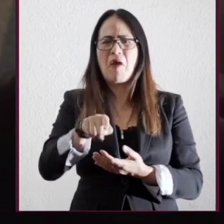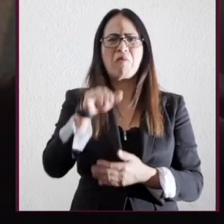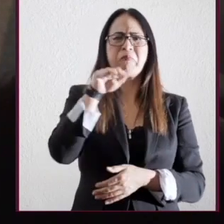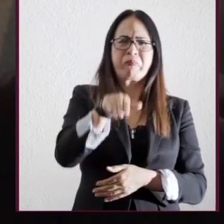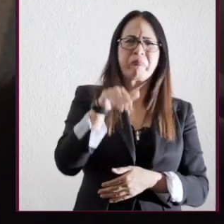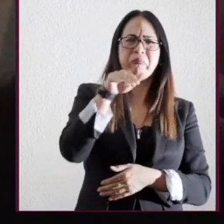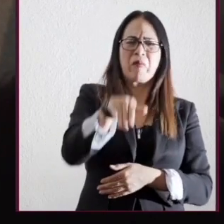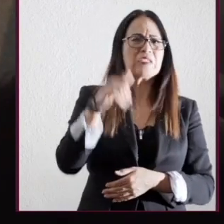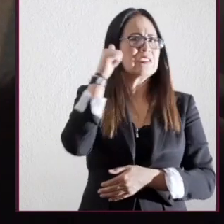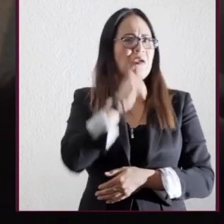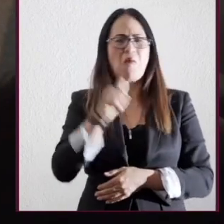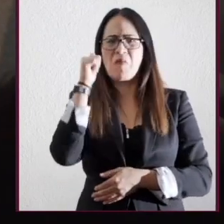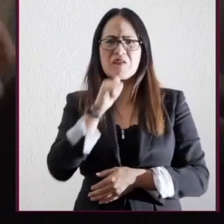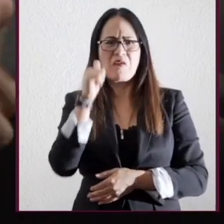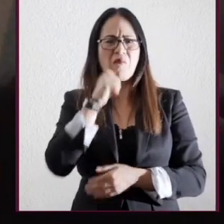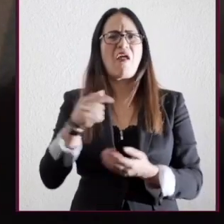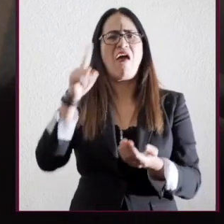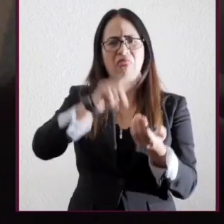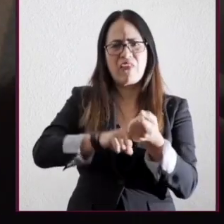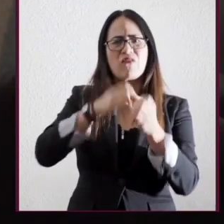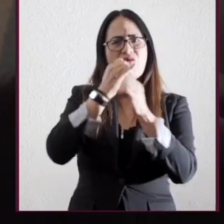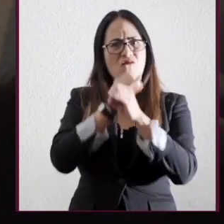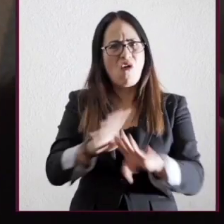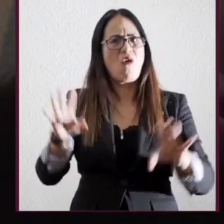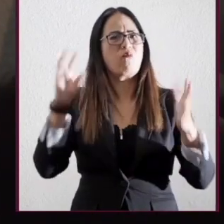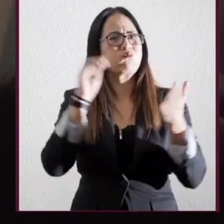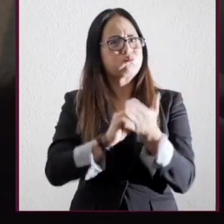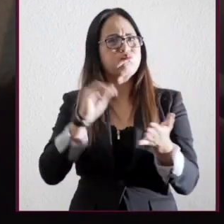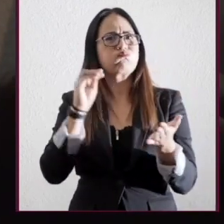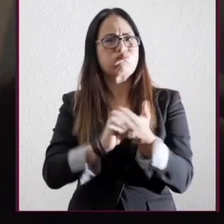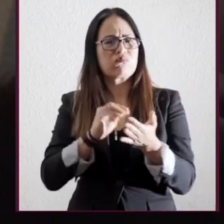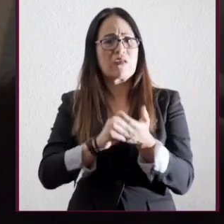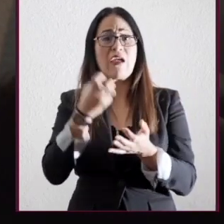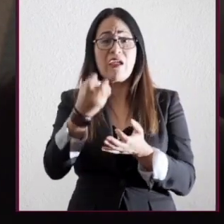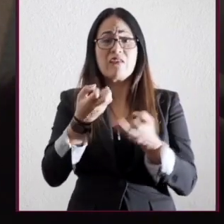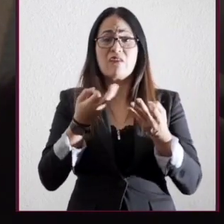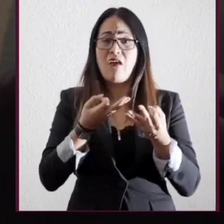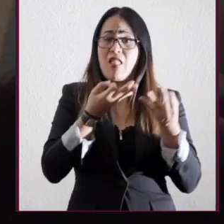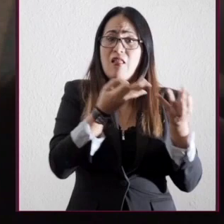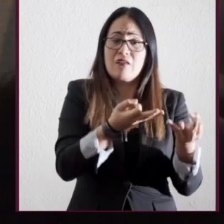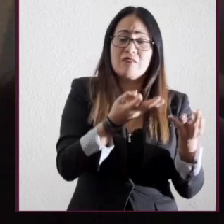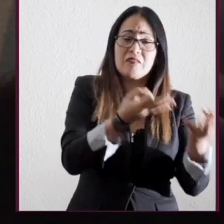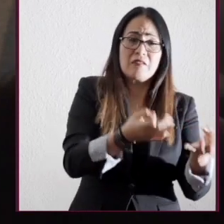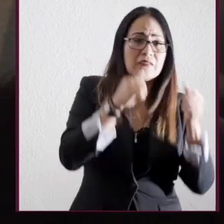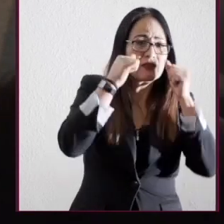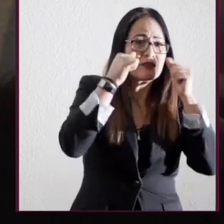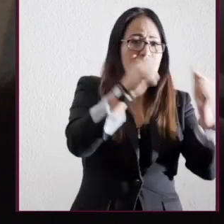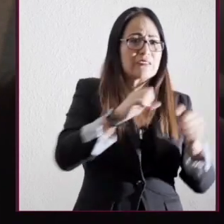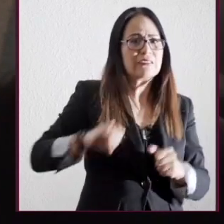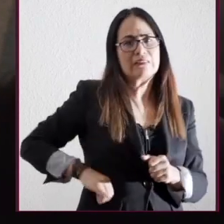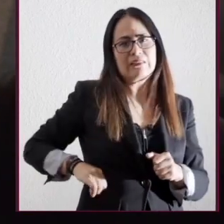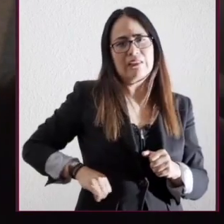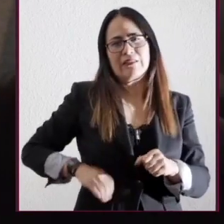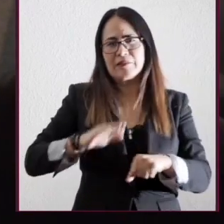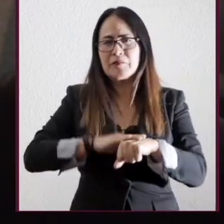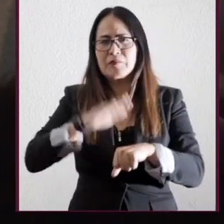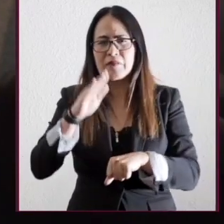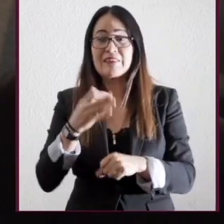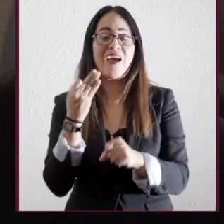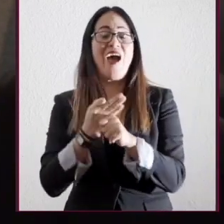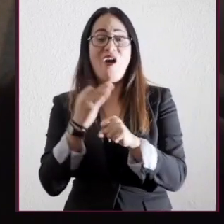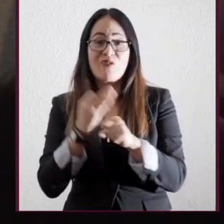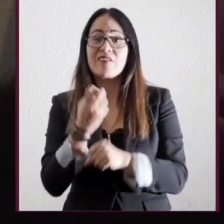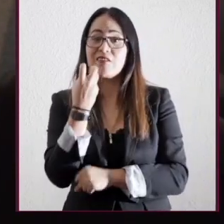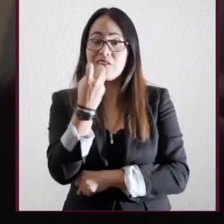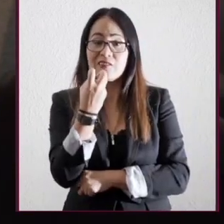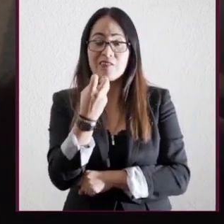tienen disponibilidad permanente estos contenidos, lo que hace que se los vuelvan mucho más atractivos. Entonces, en este momento, digamos que